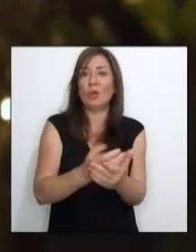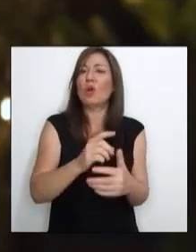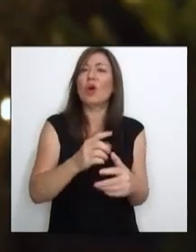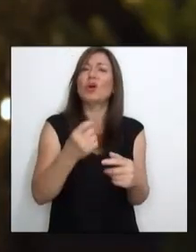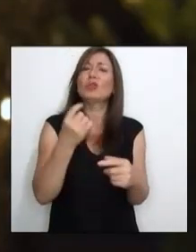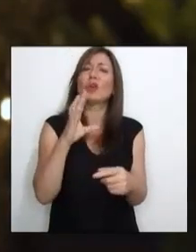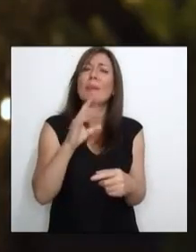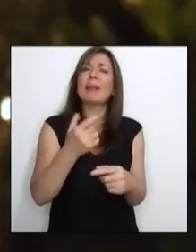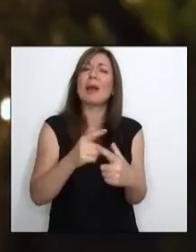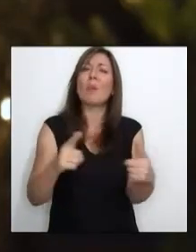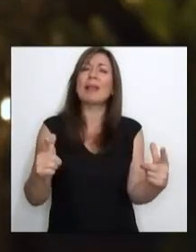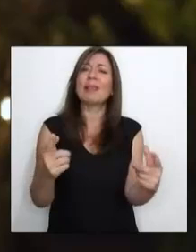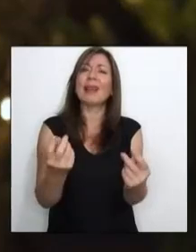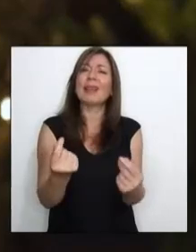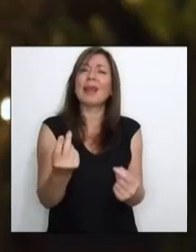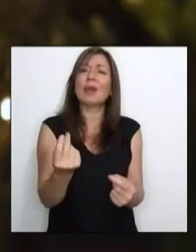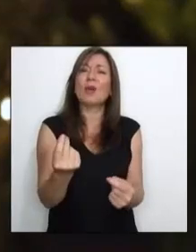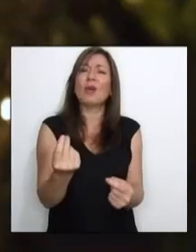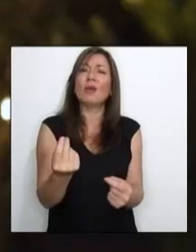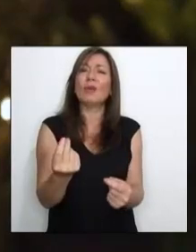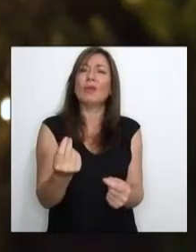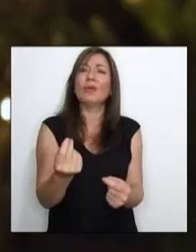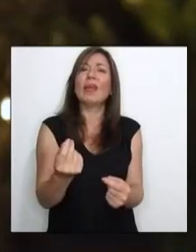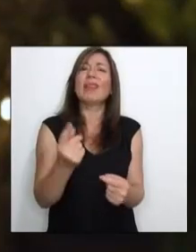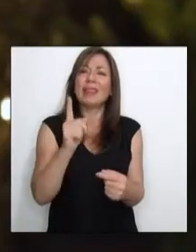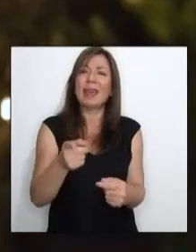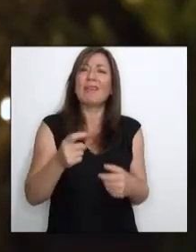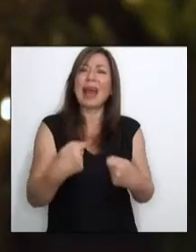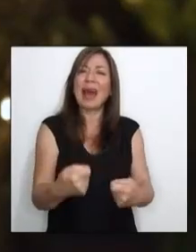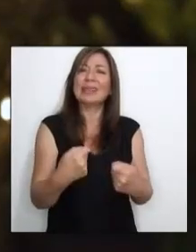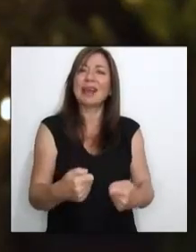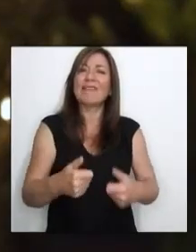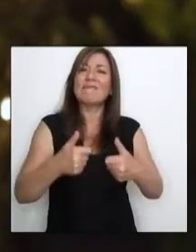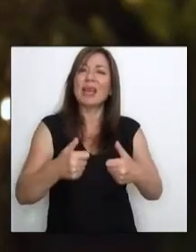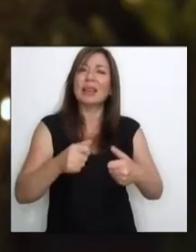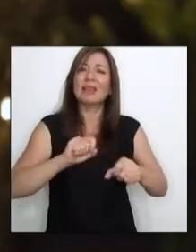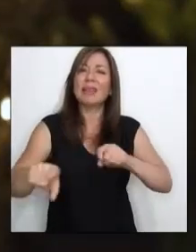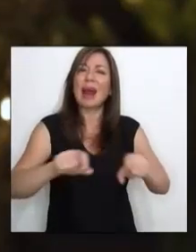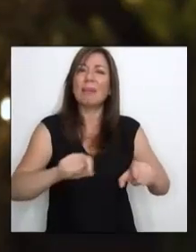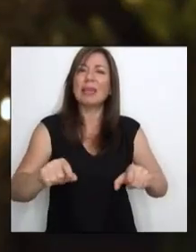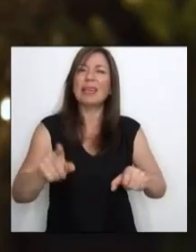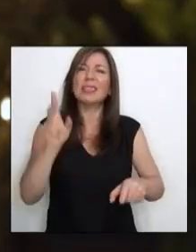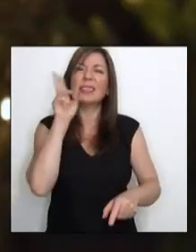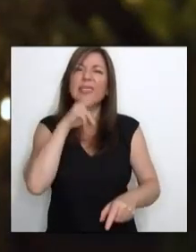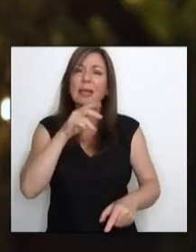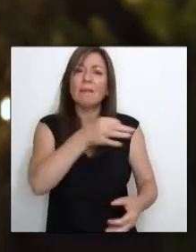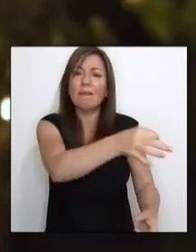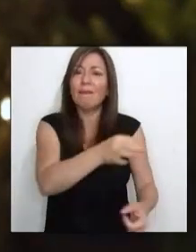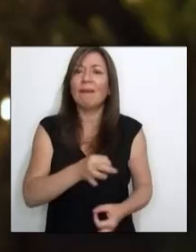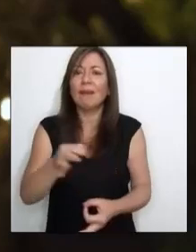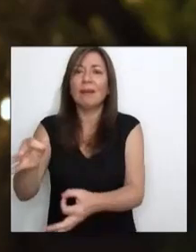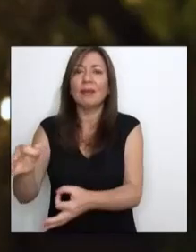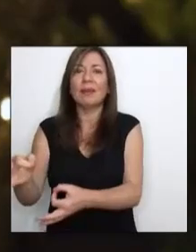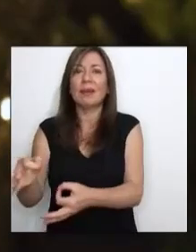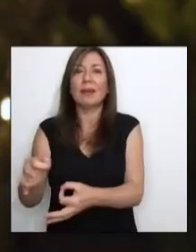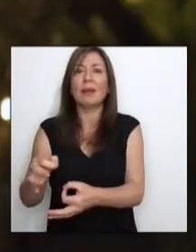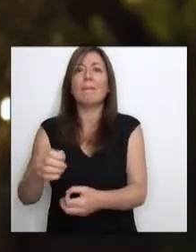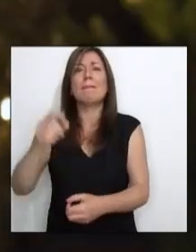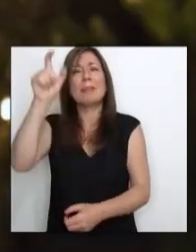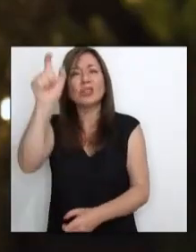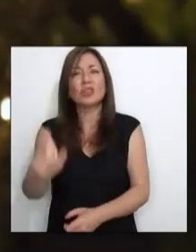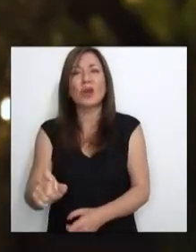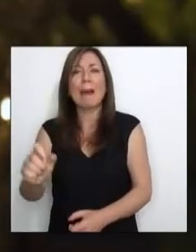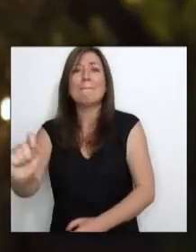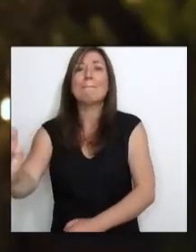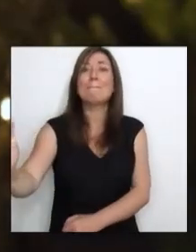No basta con aumentar los recursos si estos no se gastan bien y sin burocracia. Pondremos a los